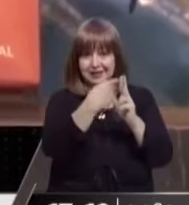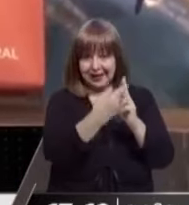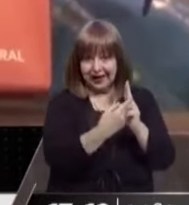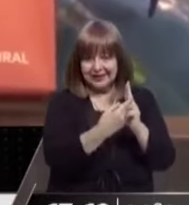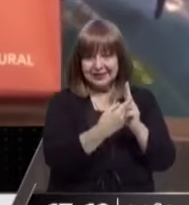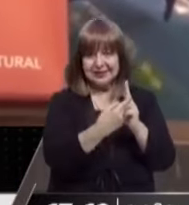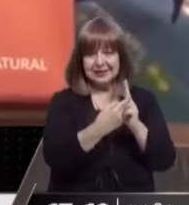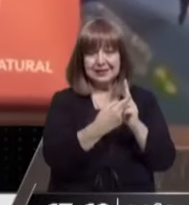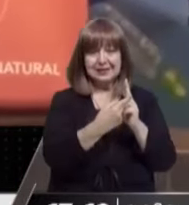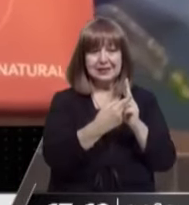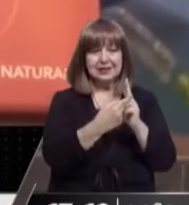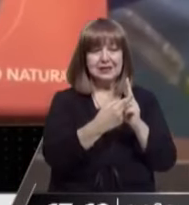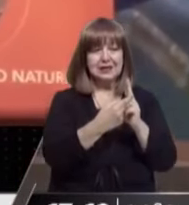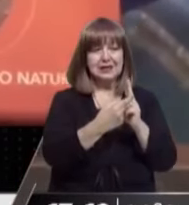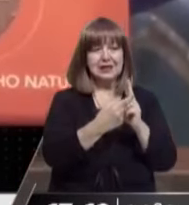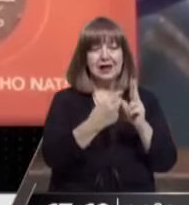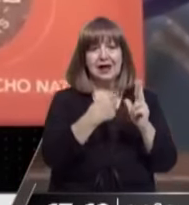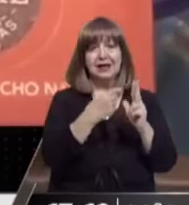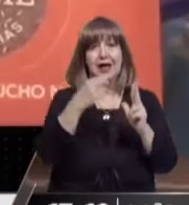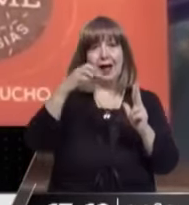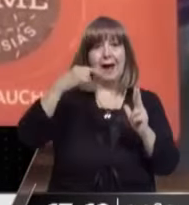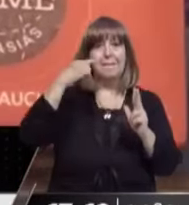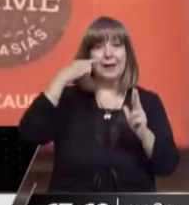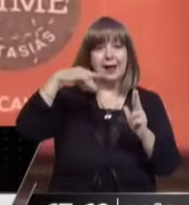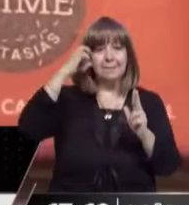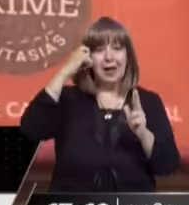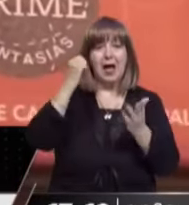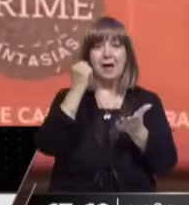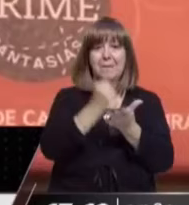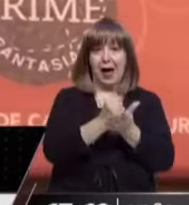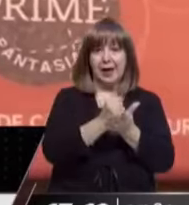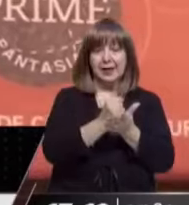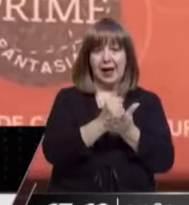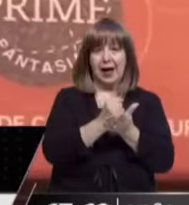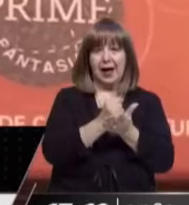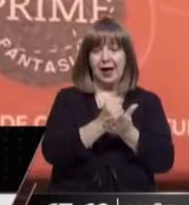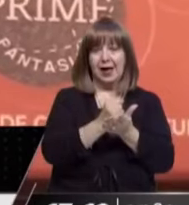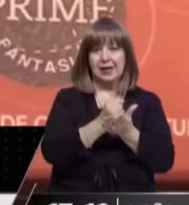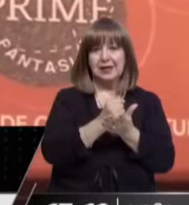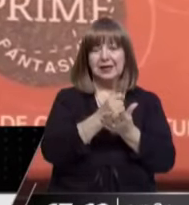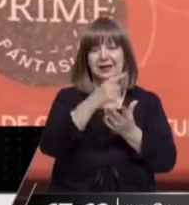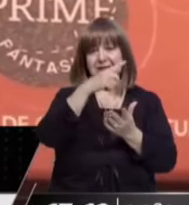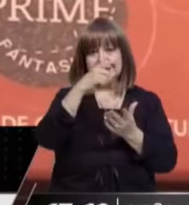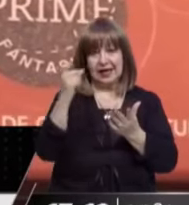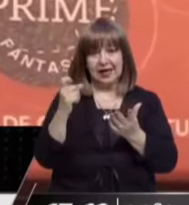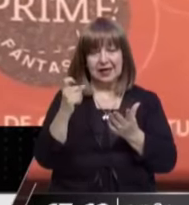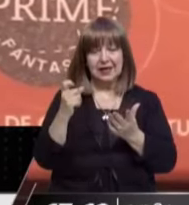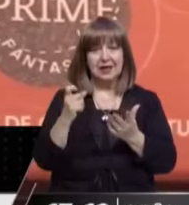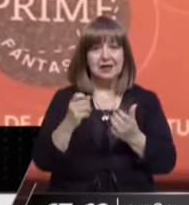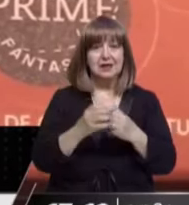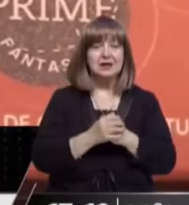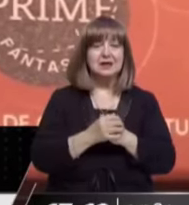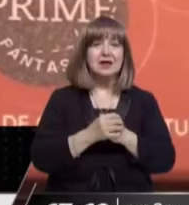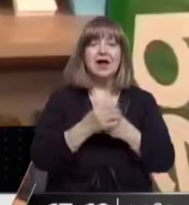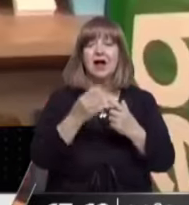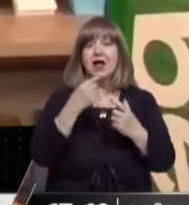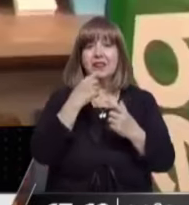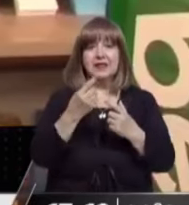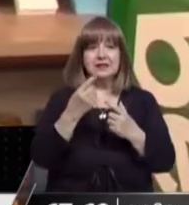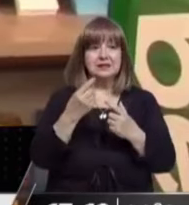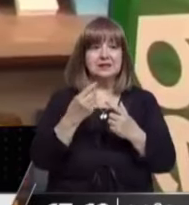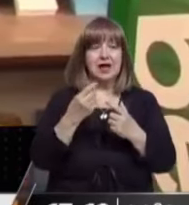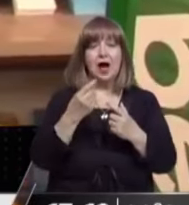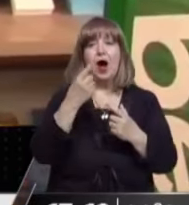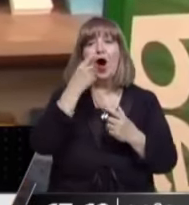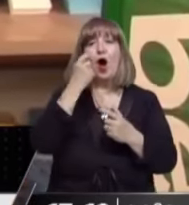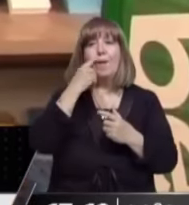Prime, siempre llevan los Prime, son los que más llevan, es por la calidad, creo yo. Yo no he notado baja de ventas. Generalmente entra el